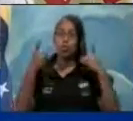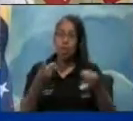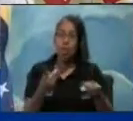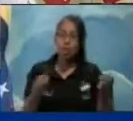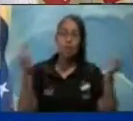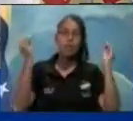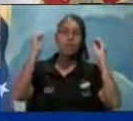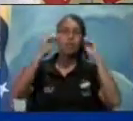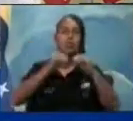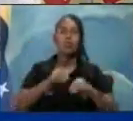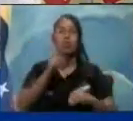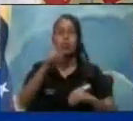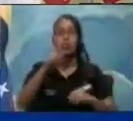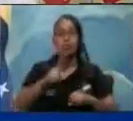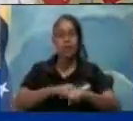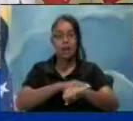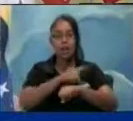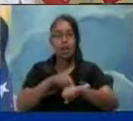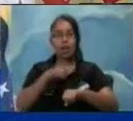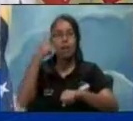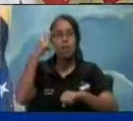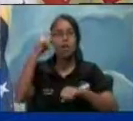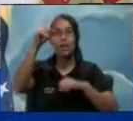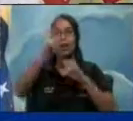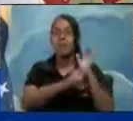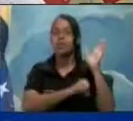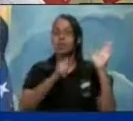incluir una hora para el Señor,